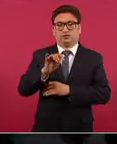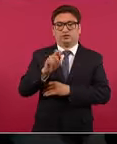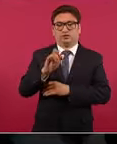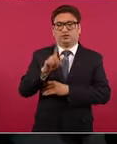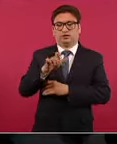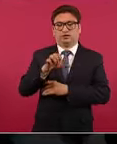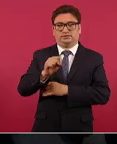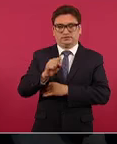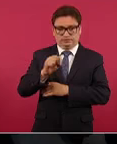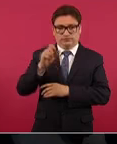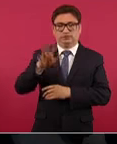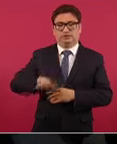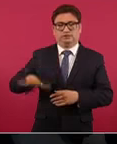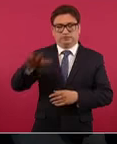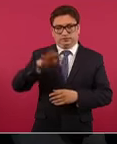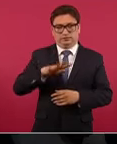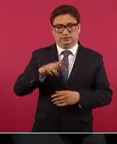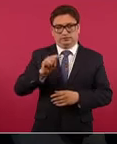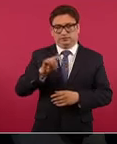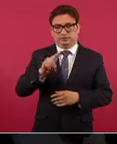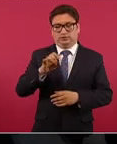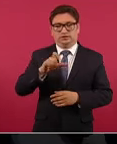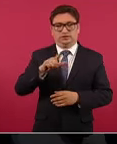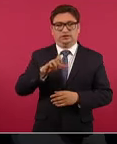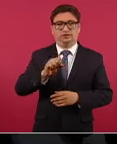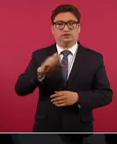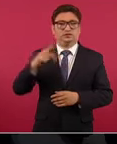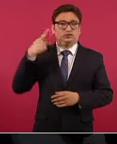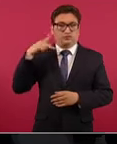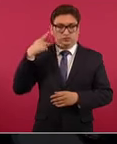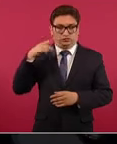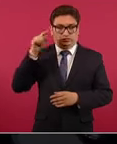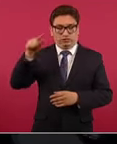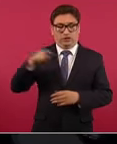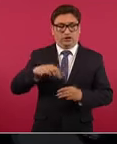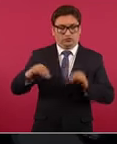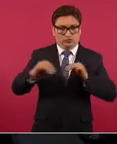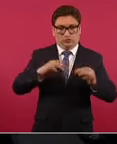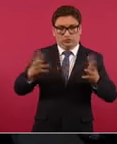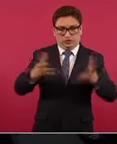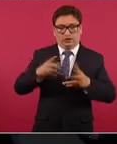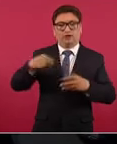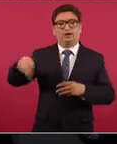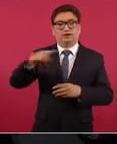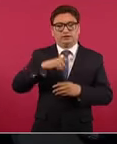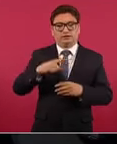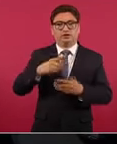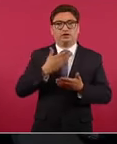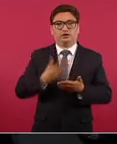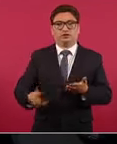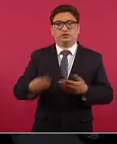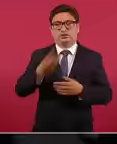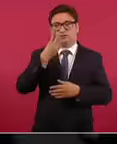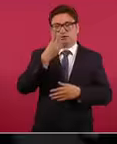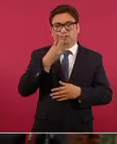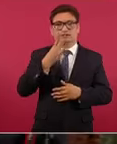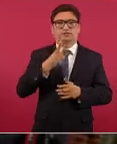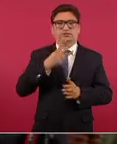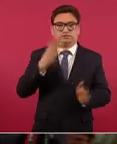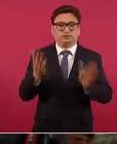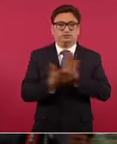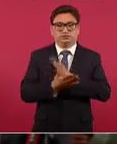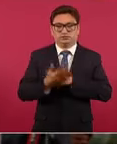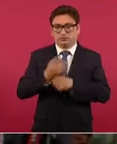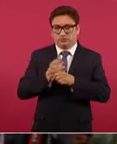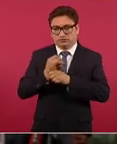actualmente quien precisamente teteles puebla por haberse movilizado hoy enfrentan tres carpetas se han abierto tres carpetas de investigación